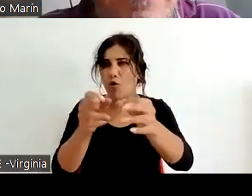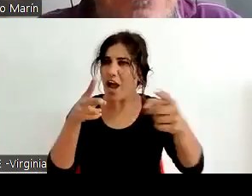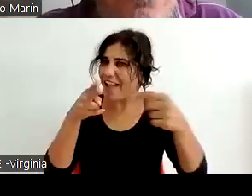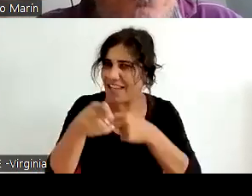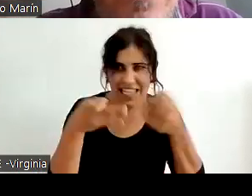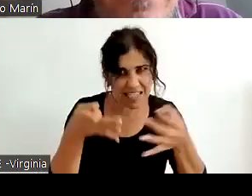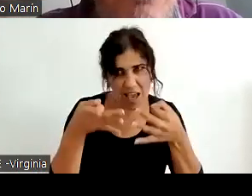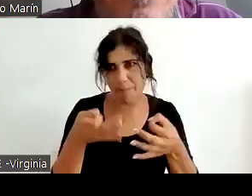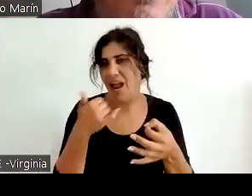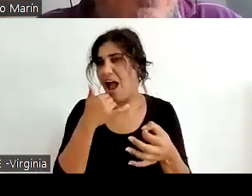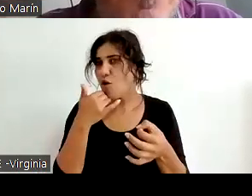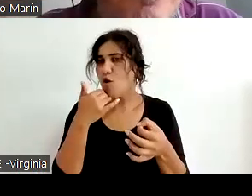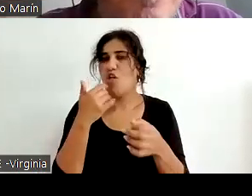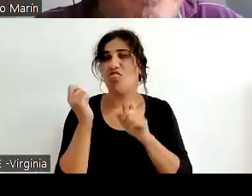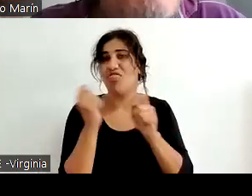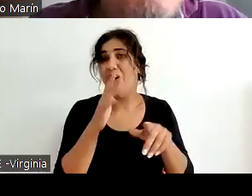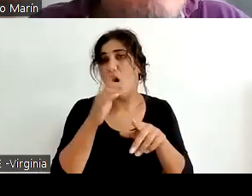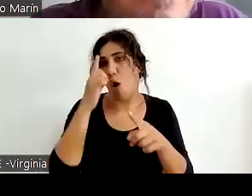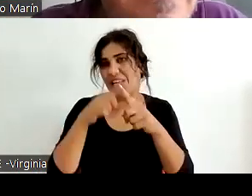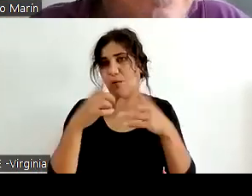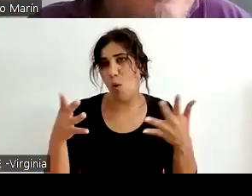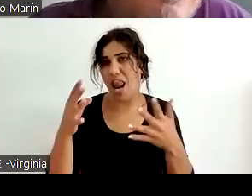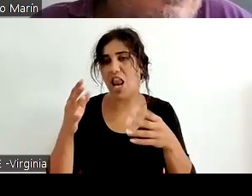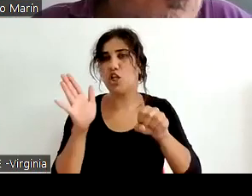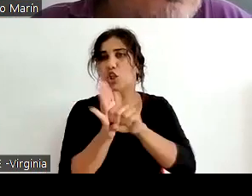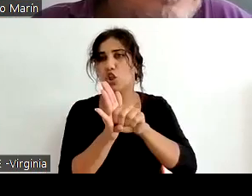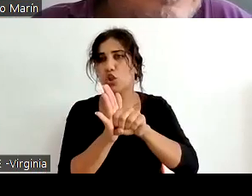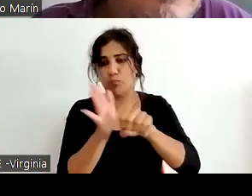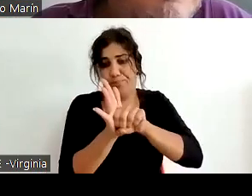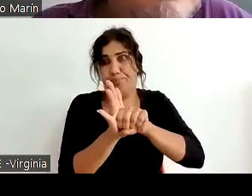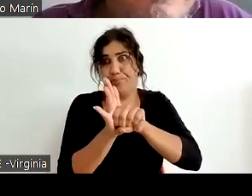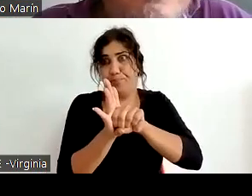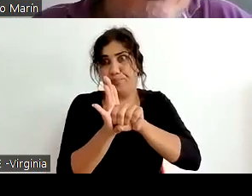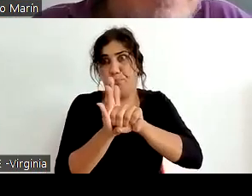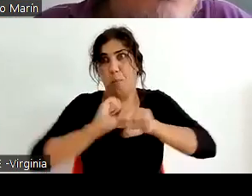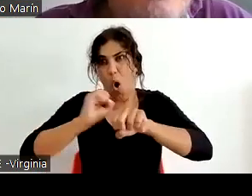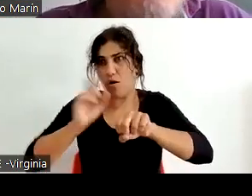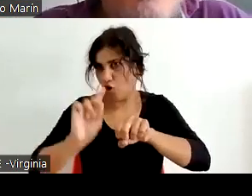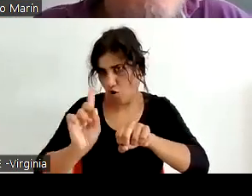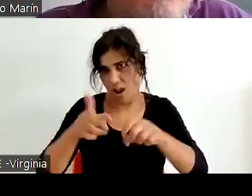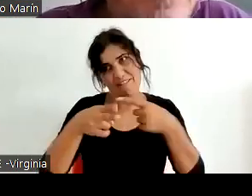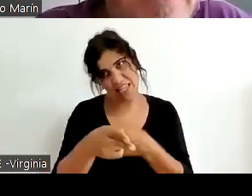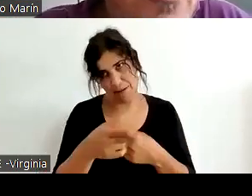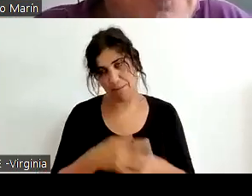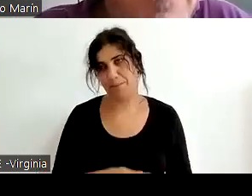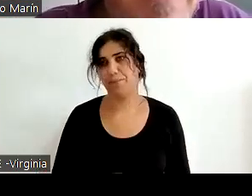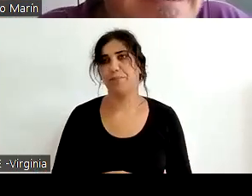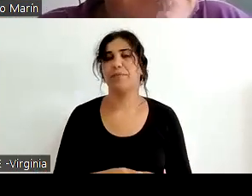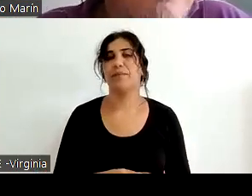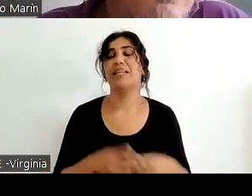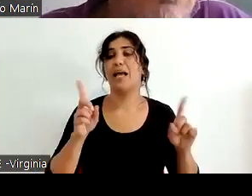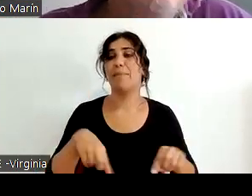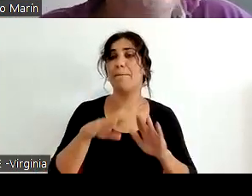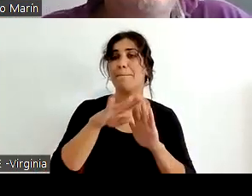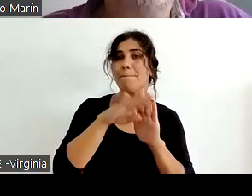forme una trombosis. Y entre los medios naturales que nos pueden ayudar,